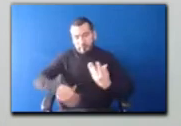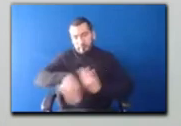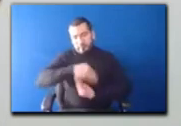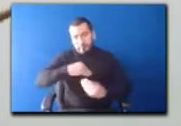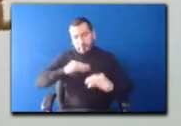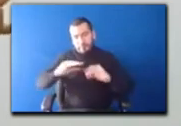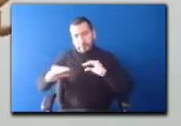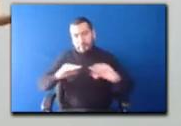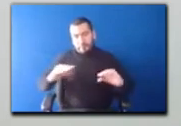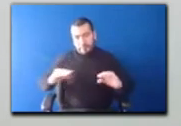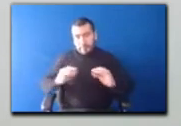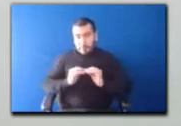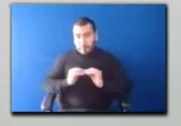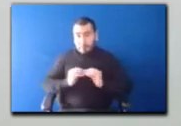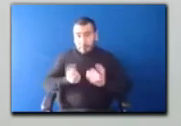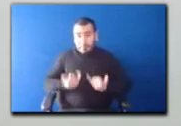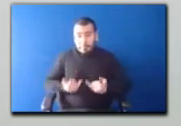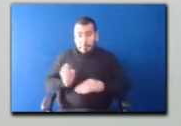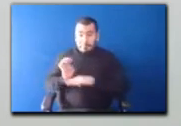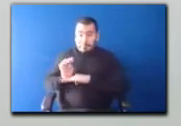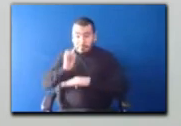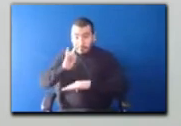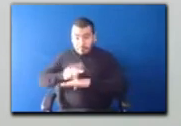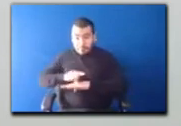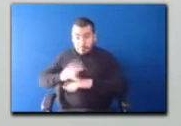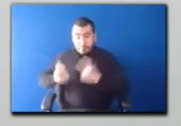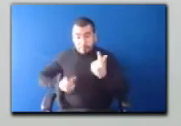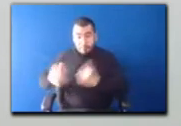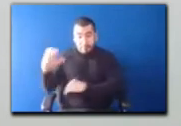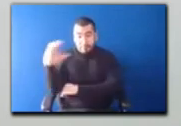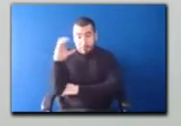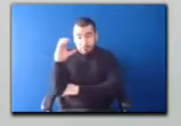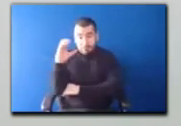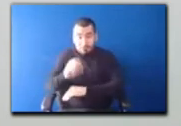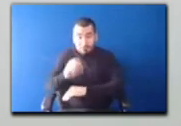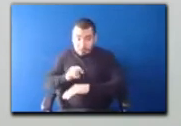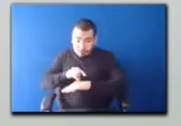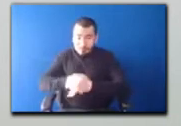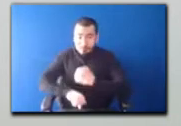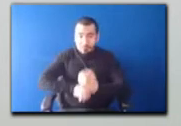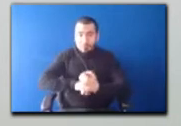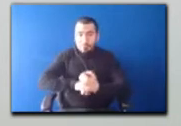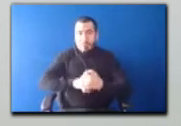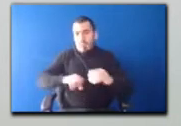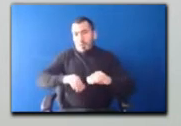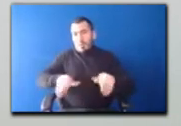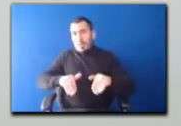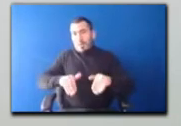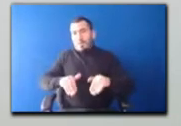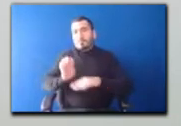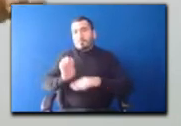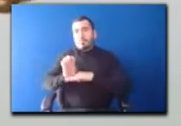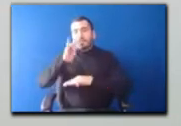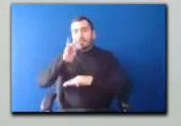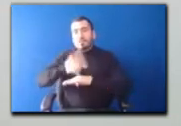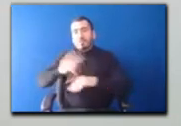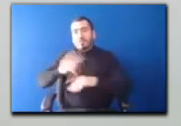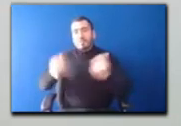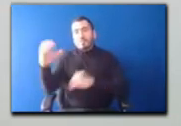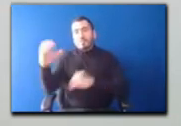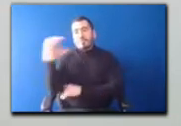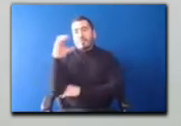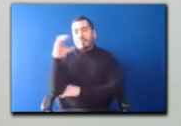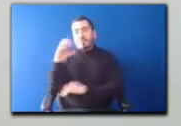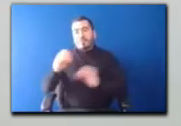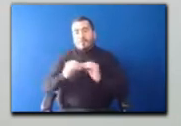que además no hay una autoridad que respalde absolutamente nada de lo que hay allí. La superfinanciera, en una prueba adicional que estamos haciendo